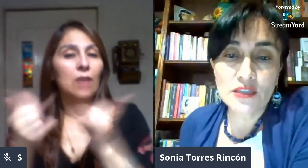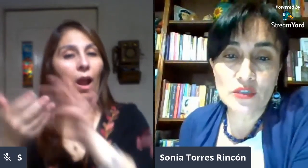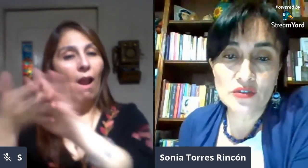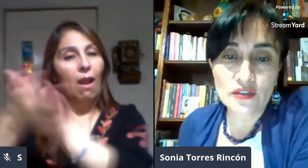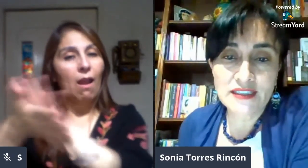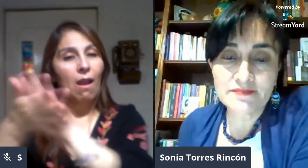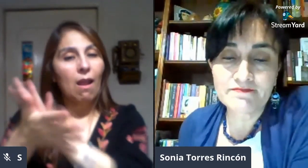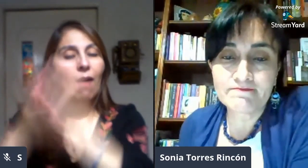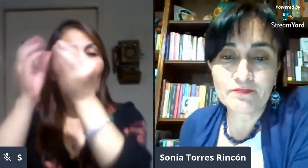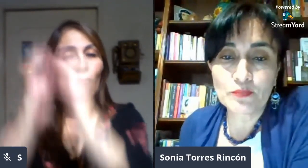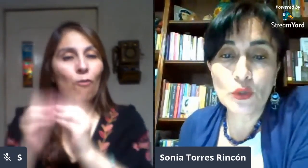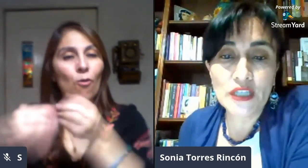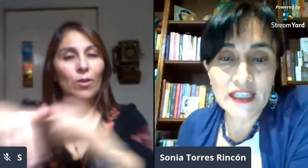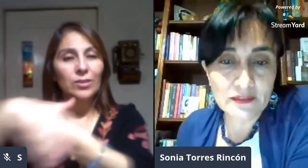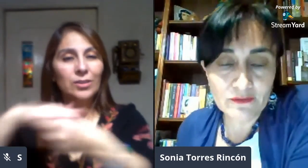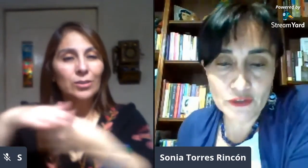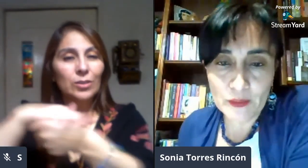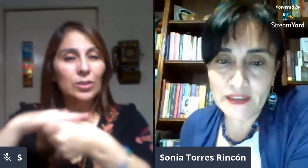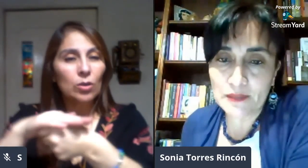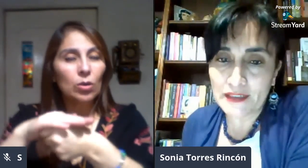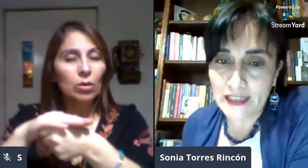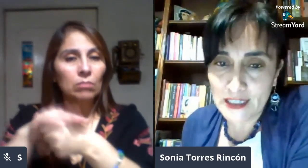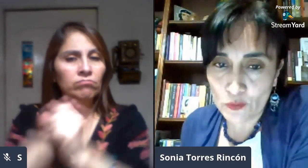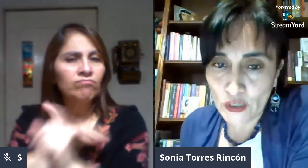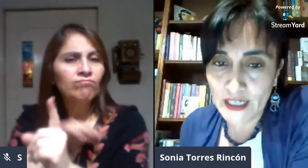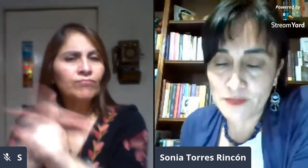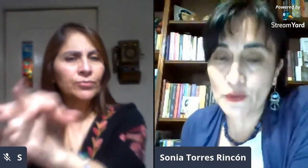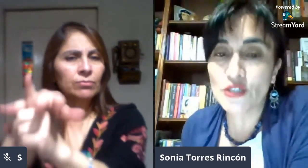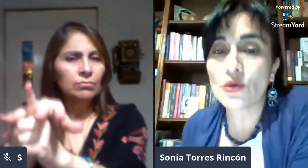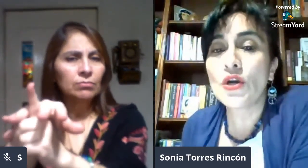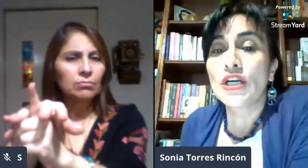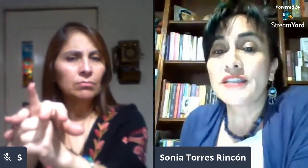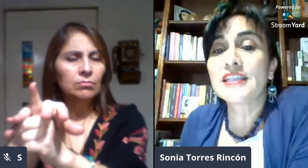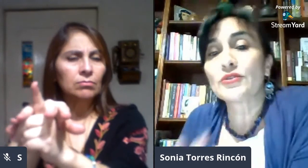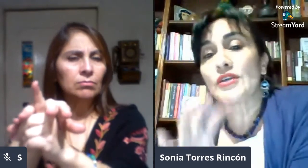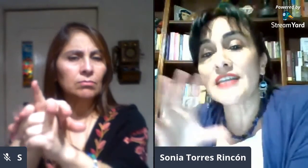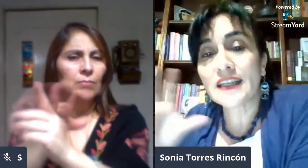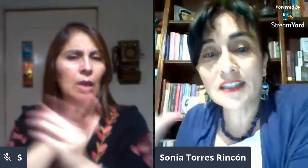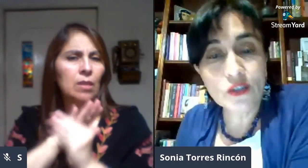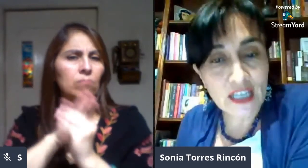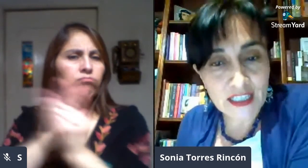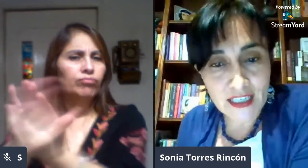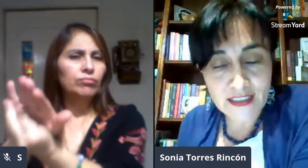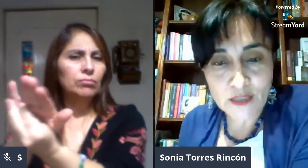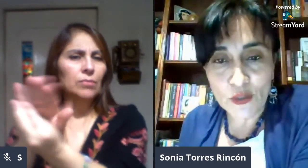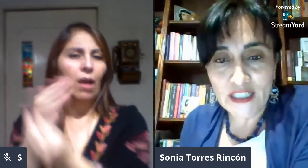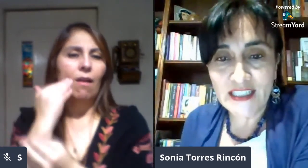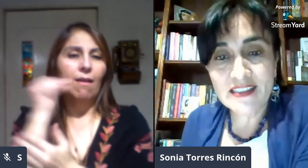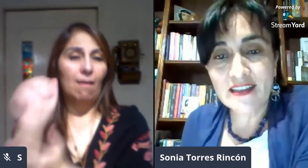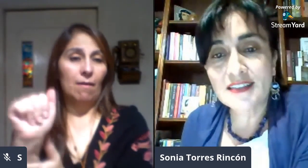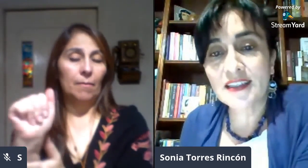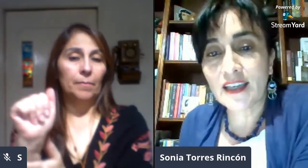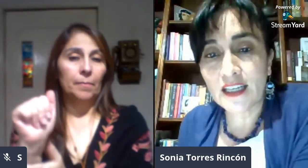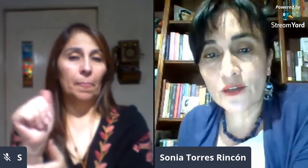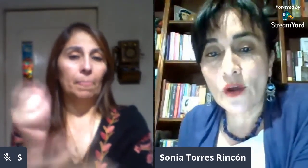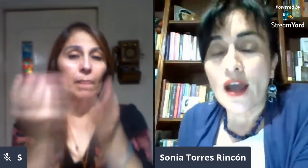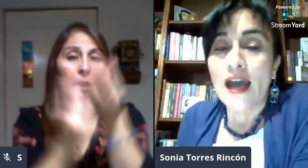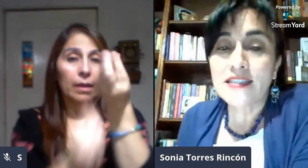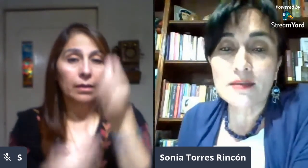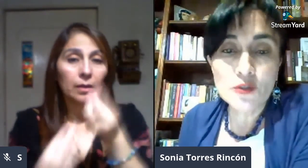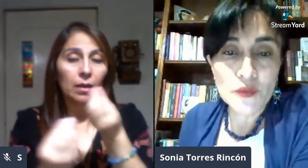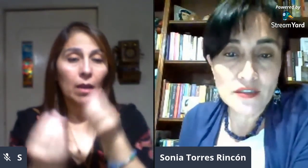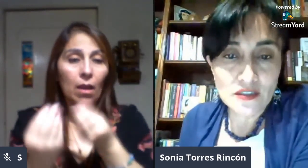tipo de situaciones vulneran fundamentalmente a las mujeres. Por eso, dentro de esa categoría de análisis, violencia basadas en